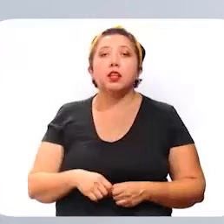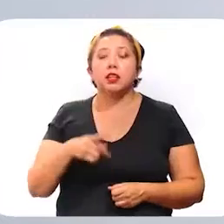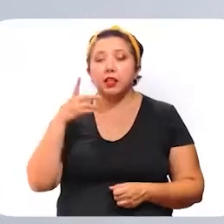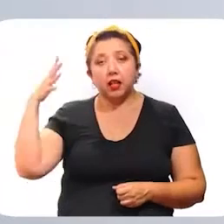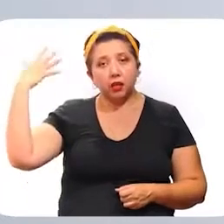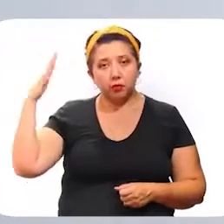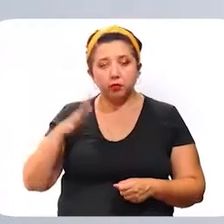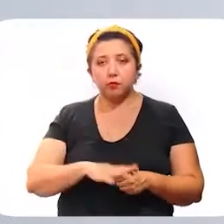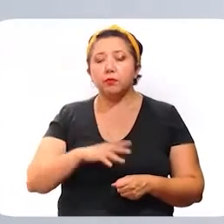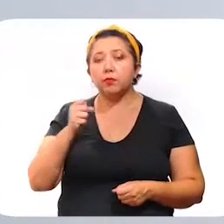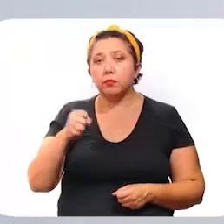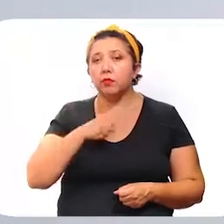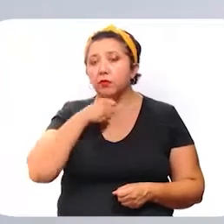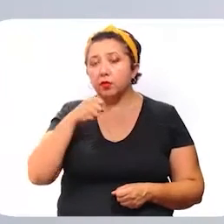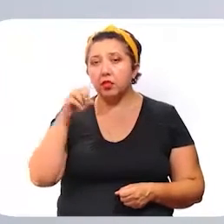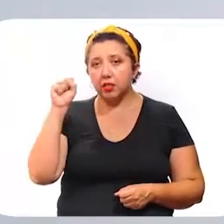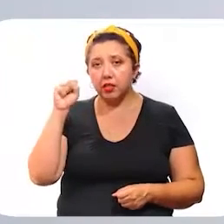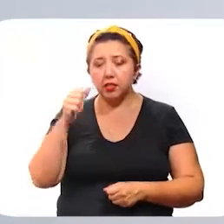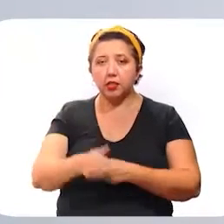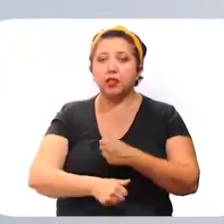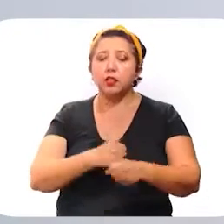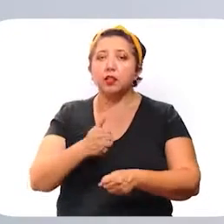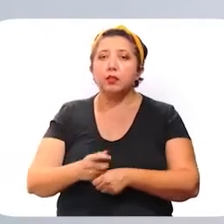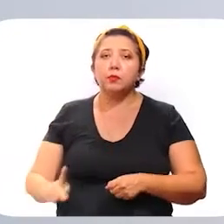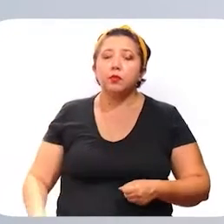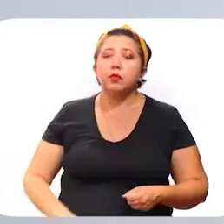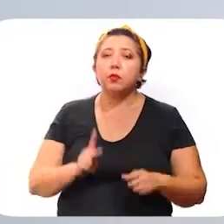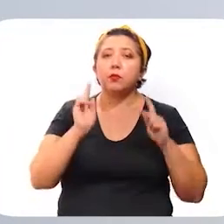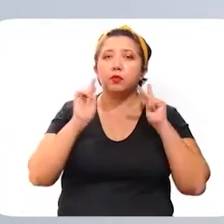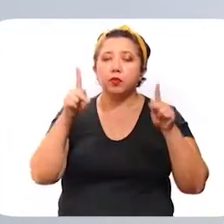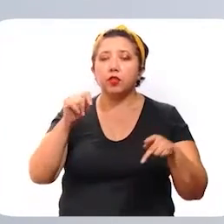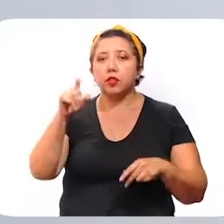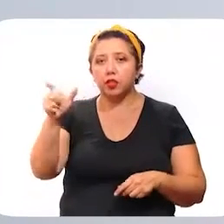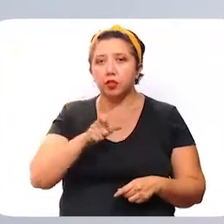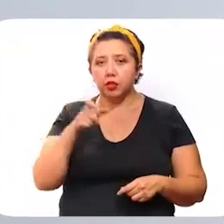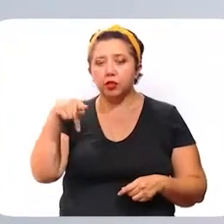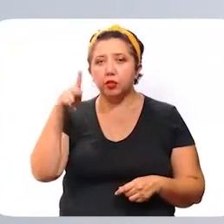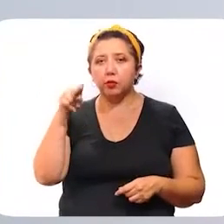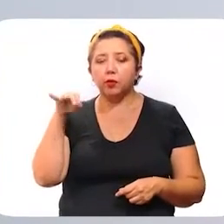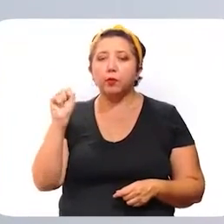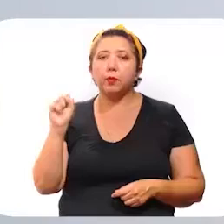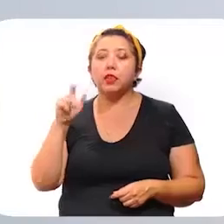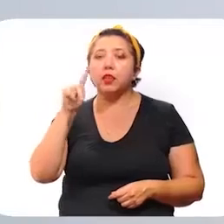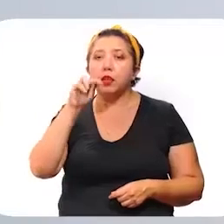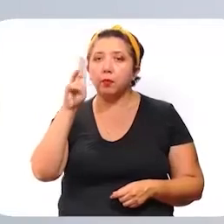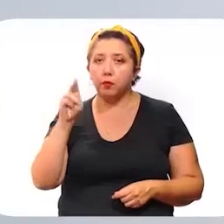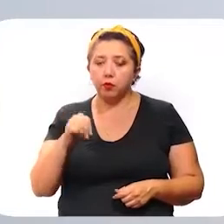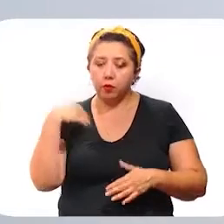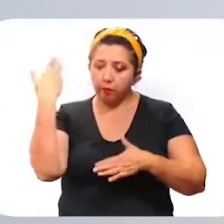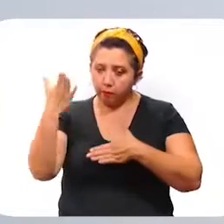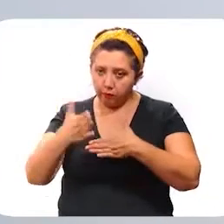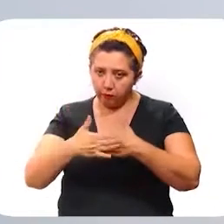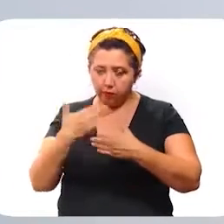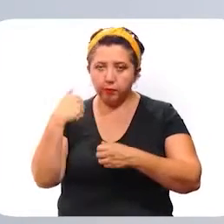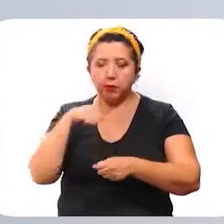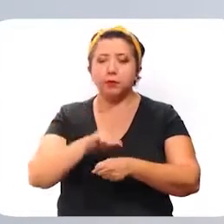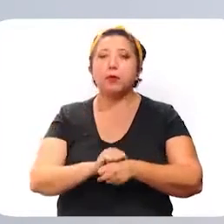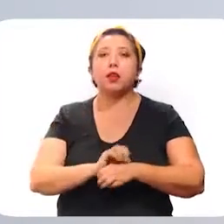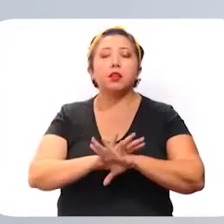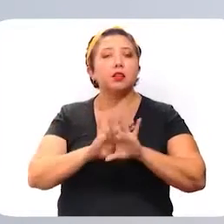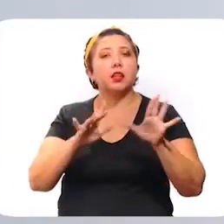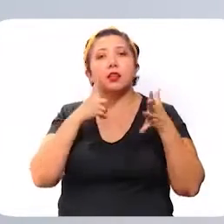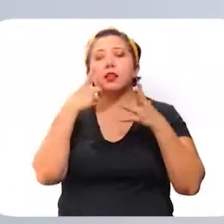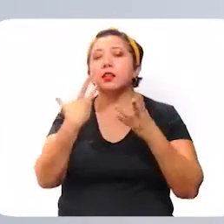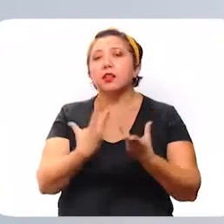dosis a adultos mayores de 60 años en los municipios de Progreso, Tixcocop y Temozón, a partir de la próxima semana. Como